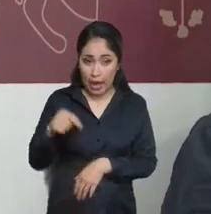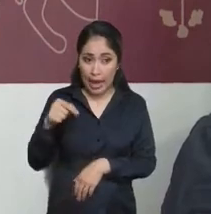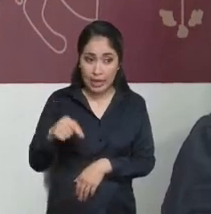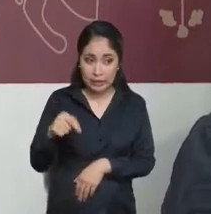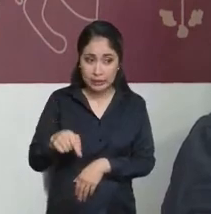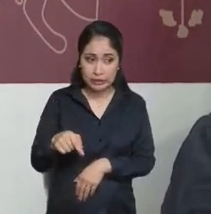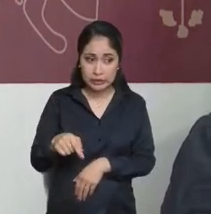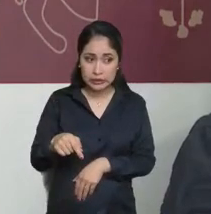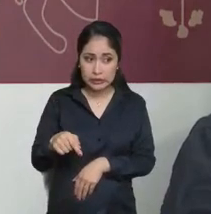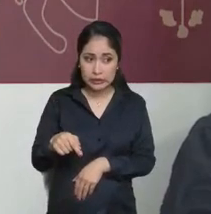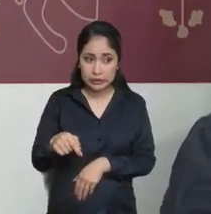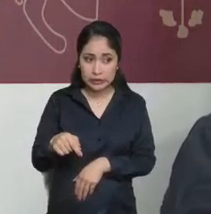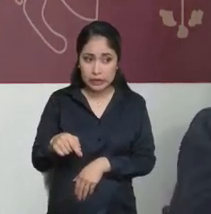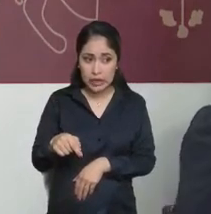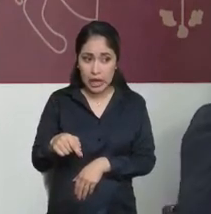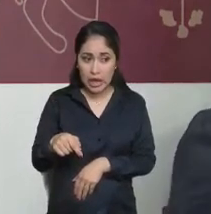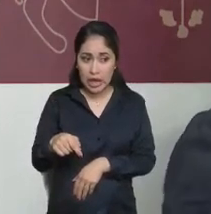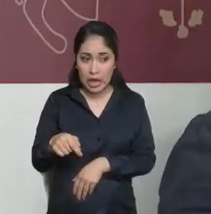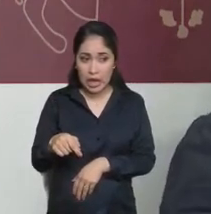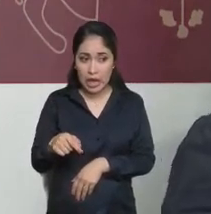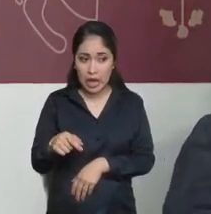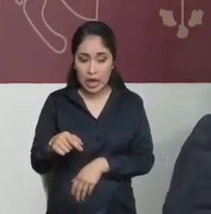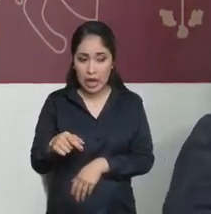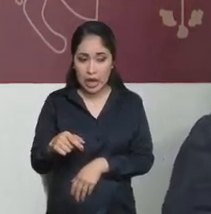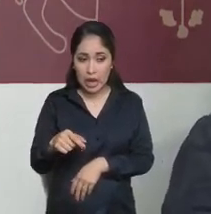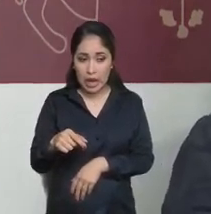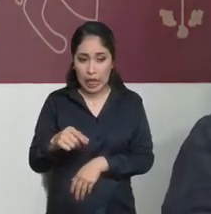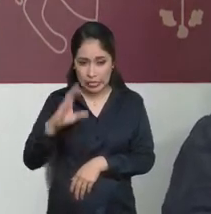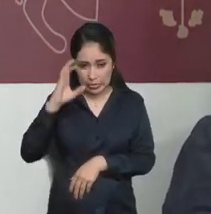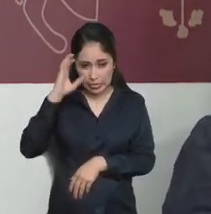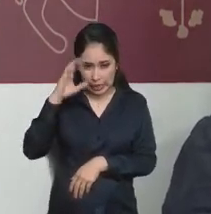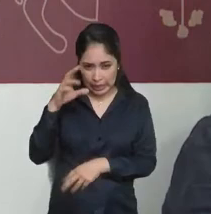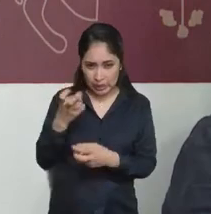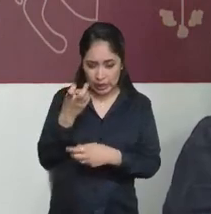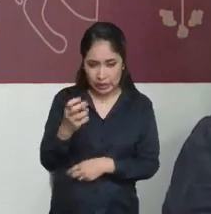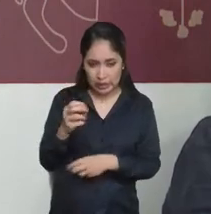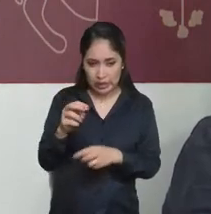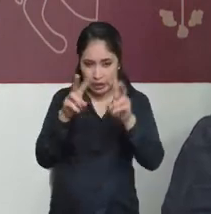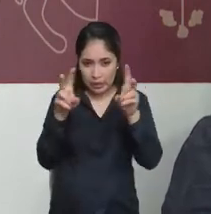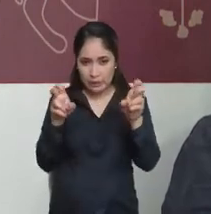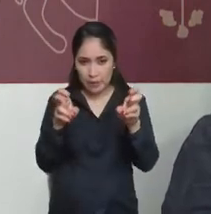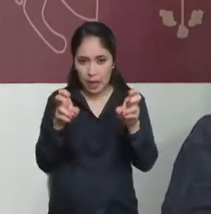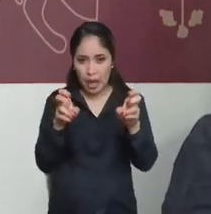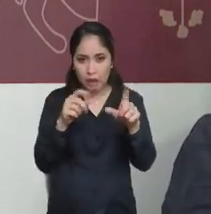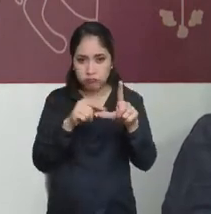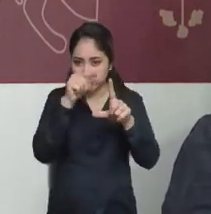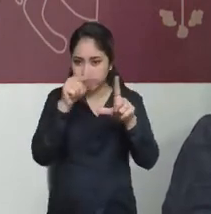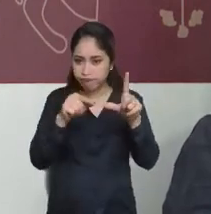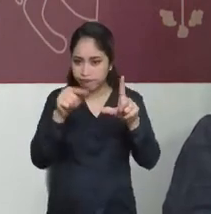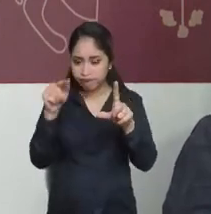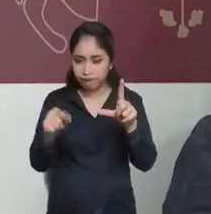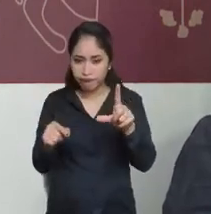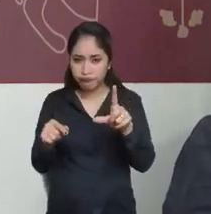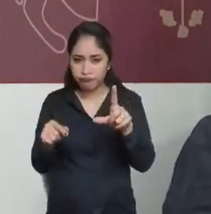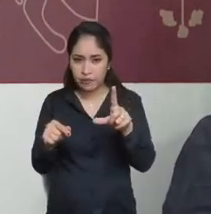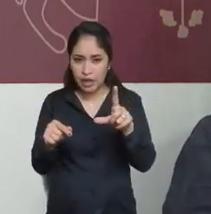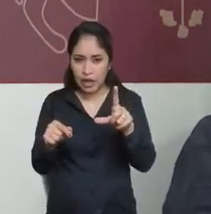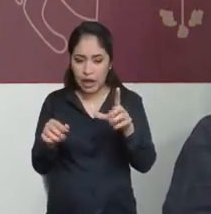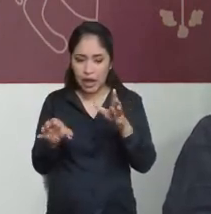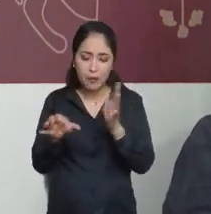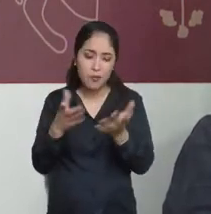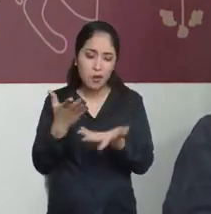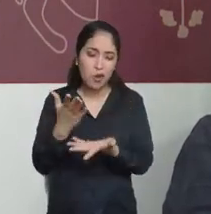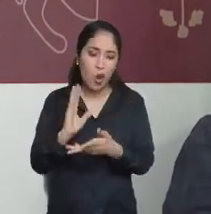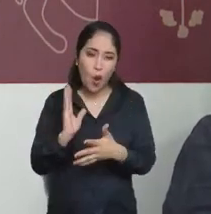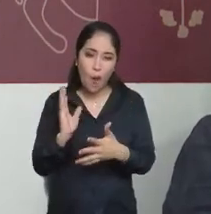estadísticas del delito. Es el del homicidio doloso, por ejemplo, que es el que normalmente